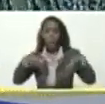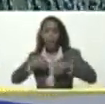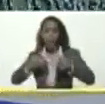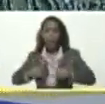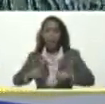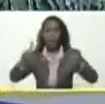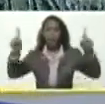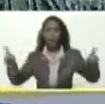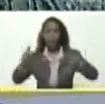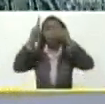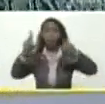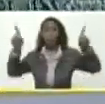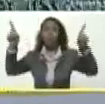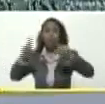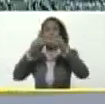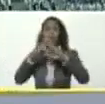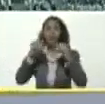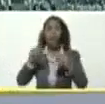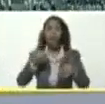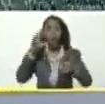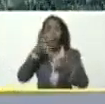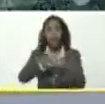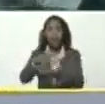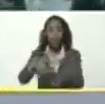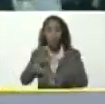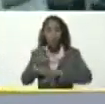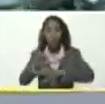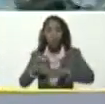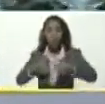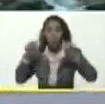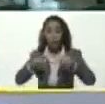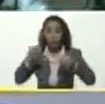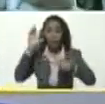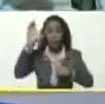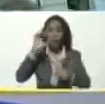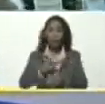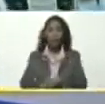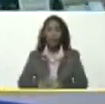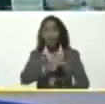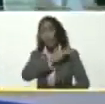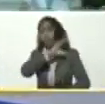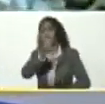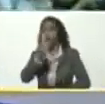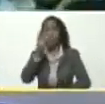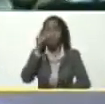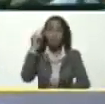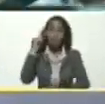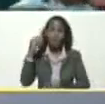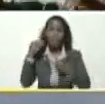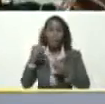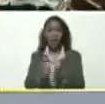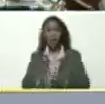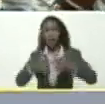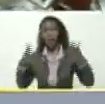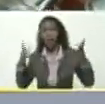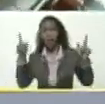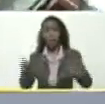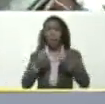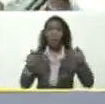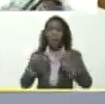dirigiendo las orquestas en todos los estados, municipios del país, y directores y directoras para las grandes orquestas del